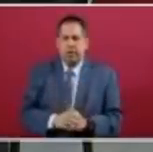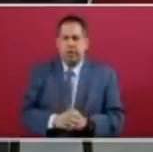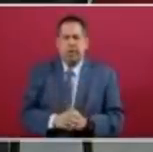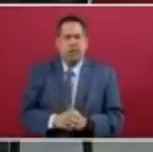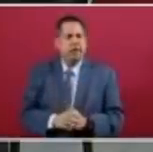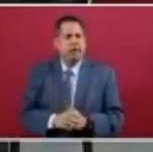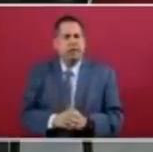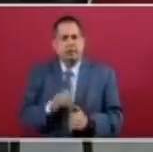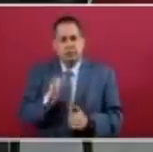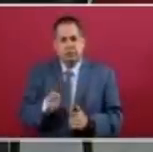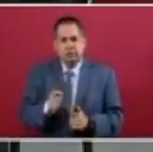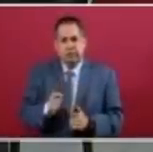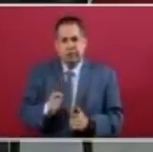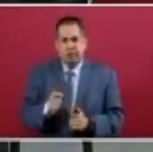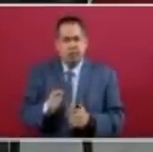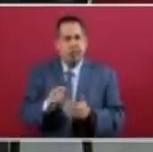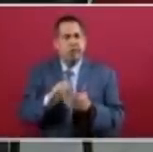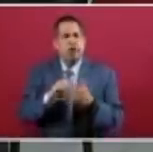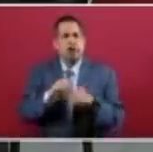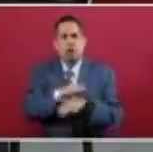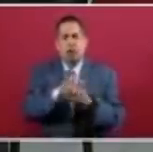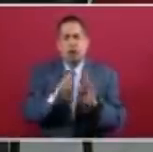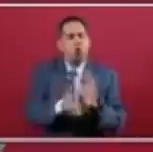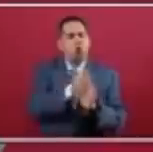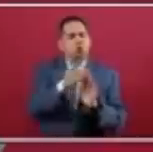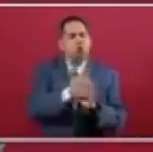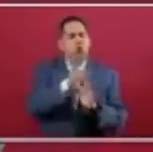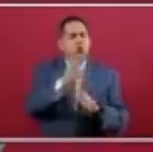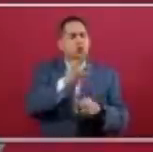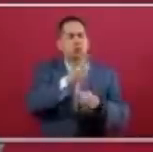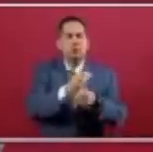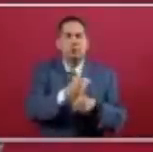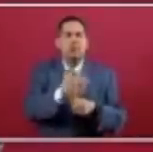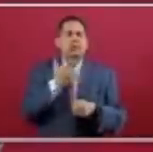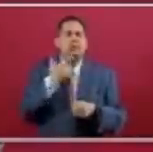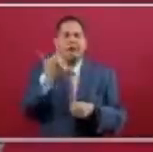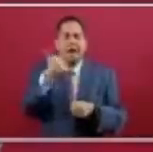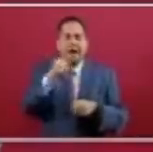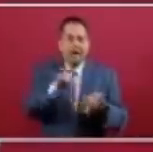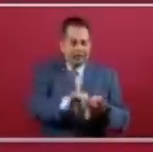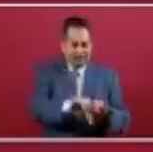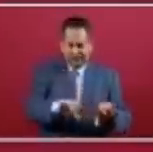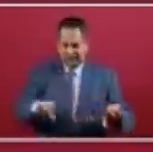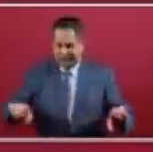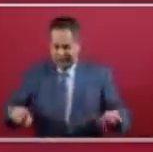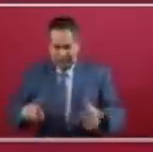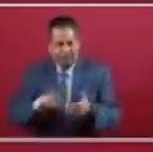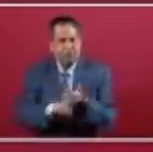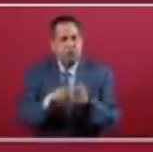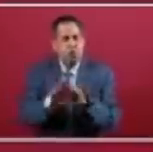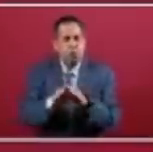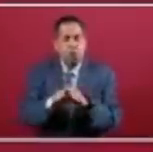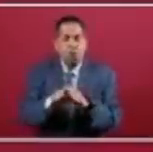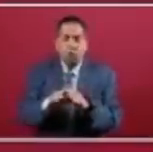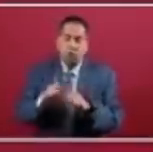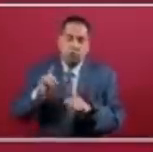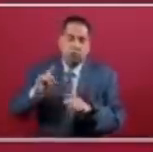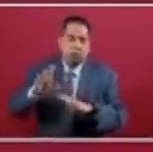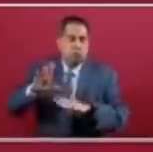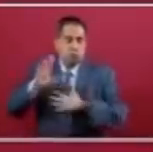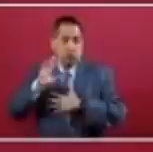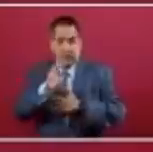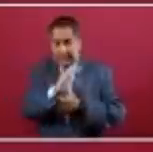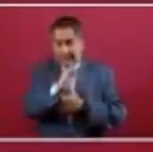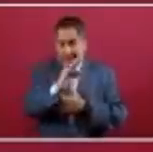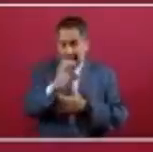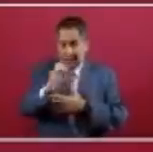de la construcción de un gasoducto, lo que significa de compromiso para la Comisión Federal